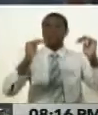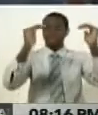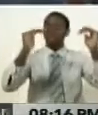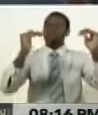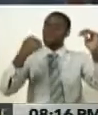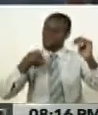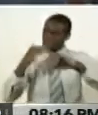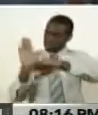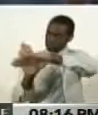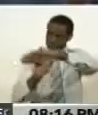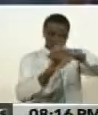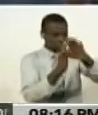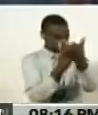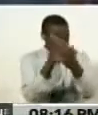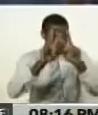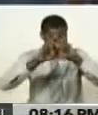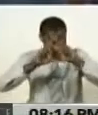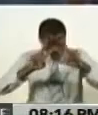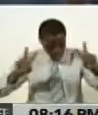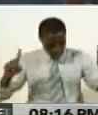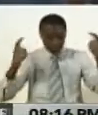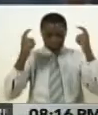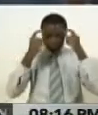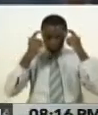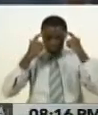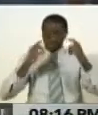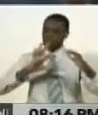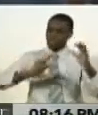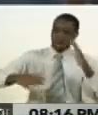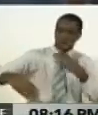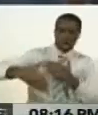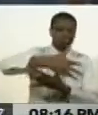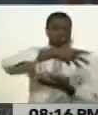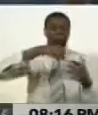sigue siendo a la paz, a la concordia, a la armonía.